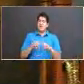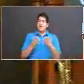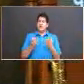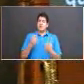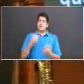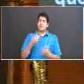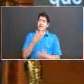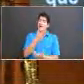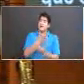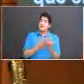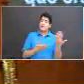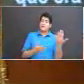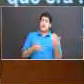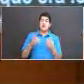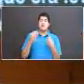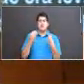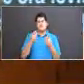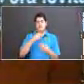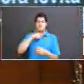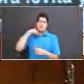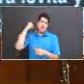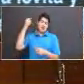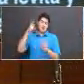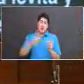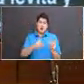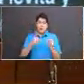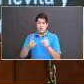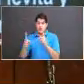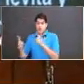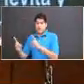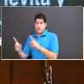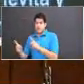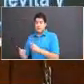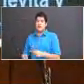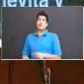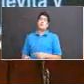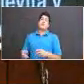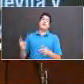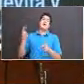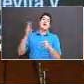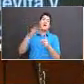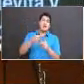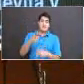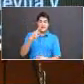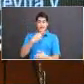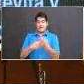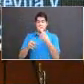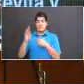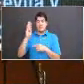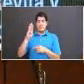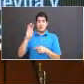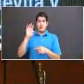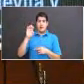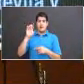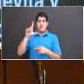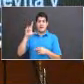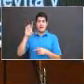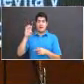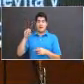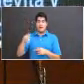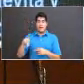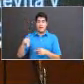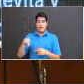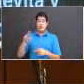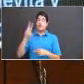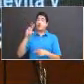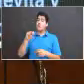él, hermano, estaba tan enamorado que la siguió y llegó de regreso a Belén, no por el pan, no por la casa